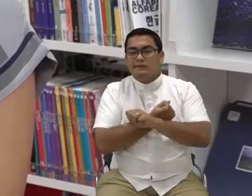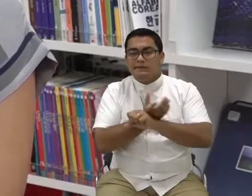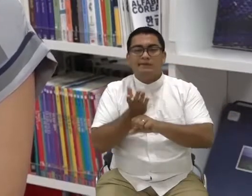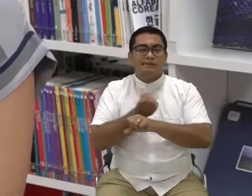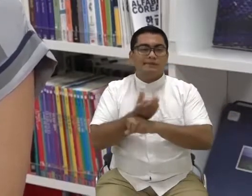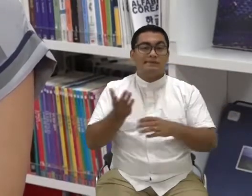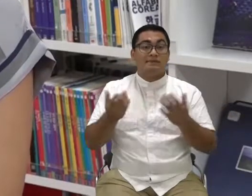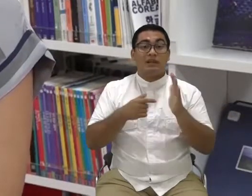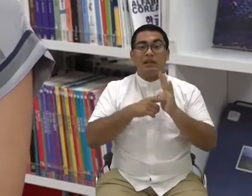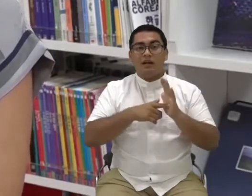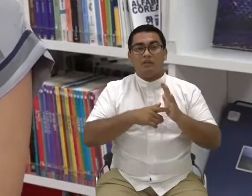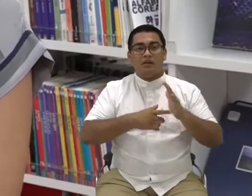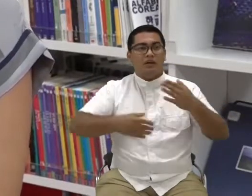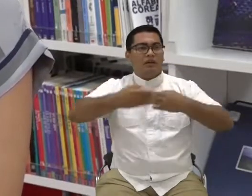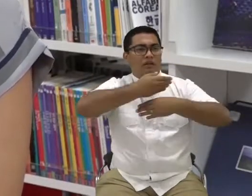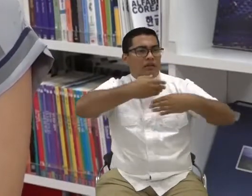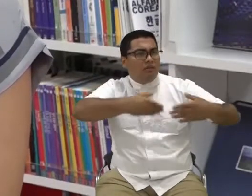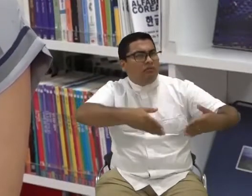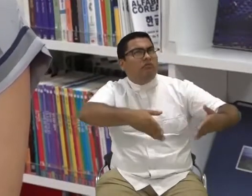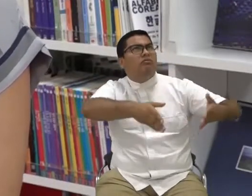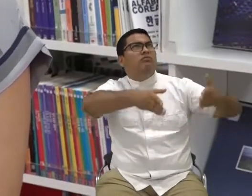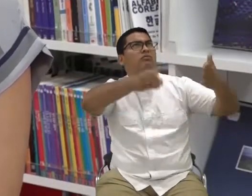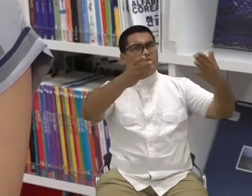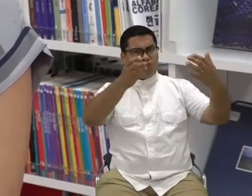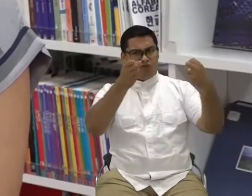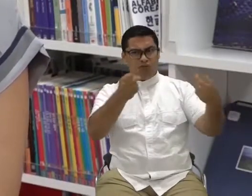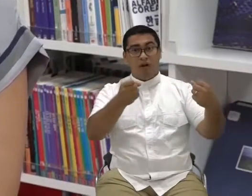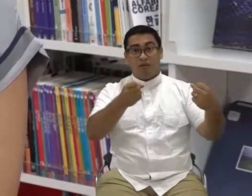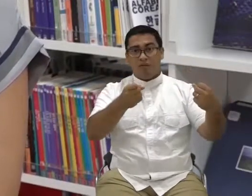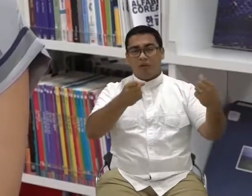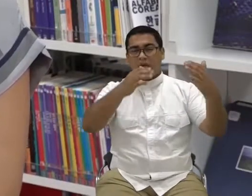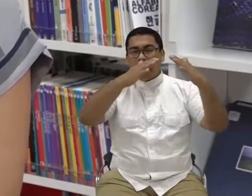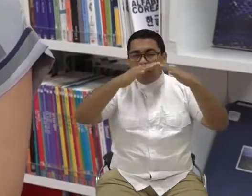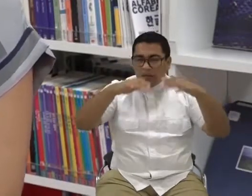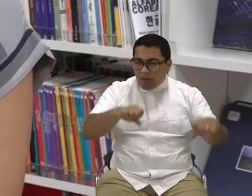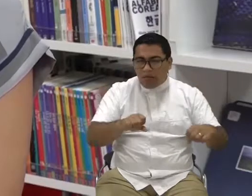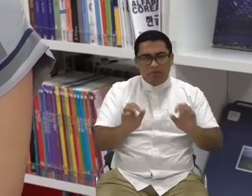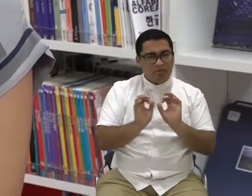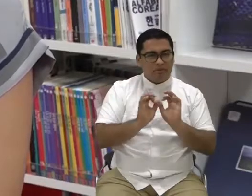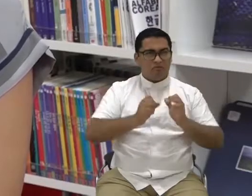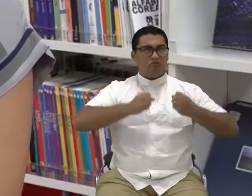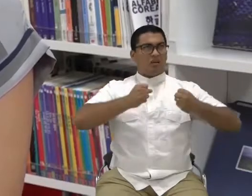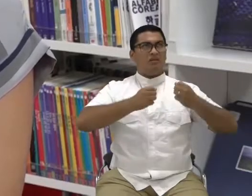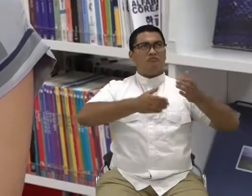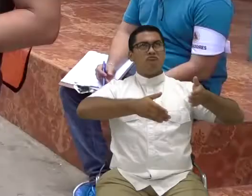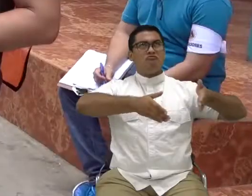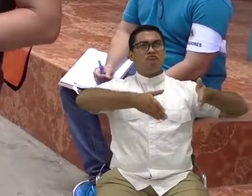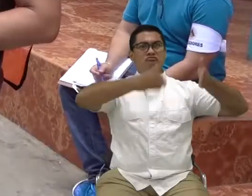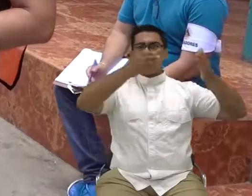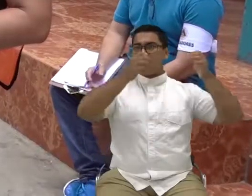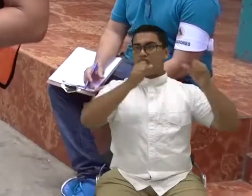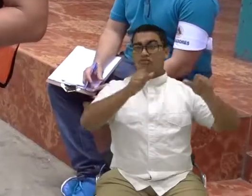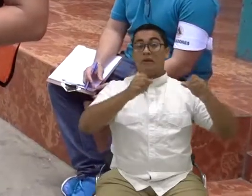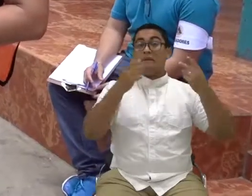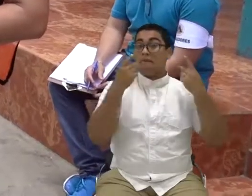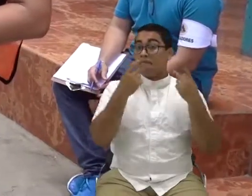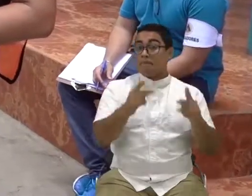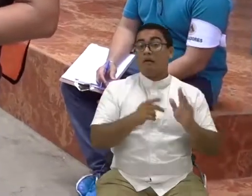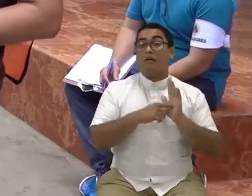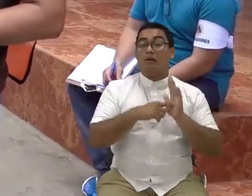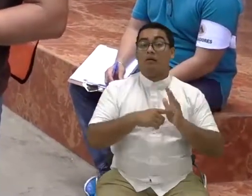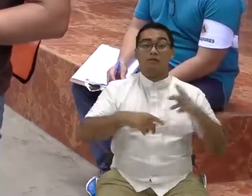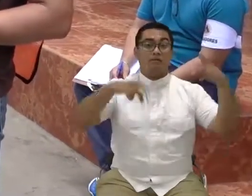ver solo con tener edificios que sean resilientes, que sean seguros, que aguanten un temblor, sino tiene que ver también con cómo la gente